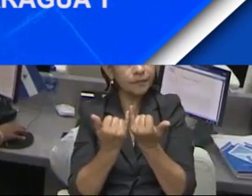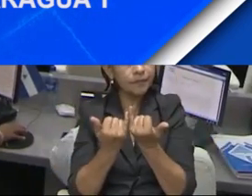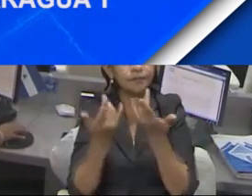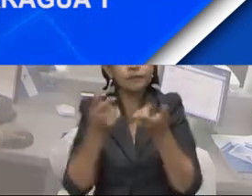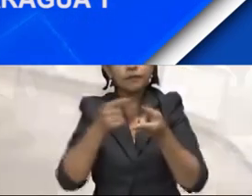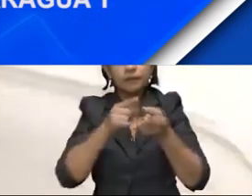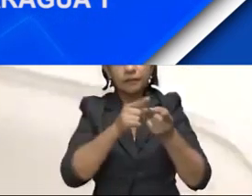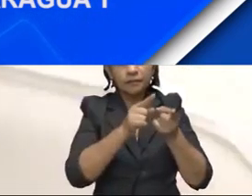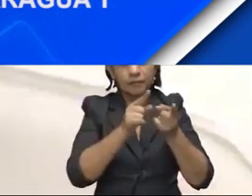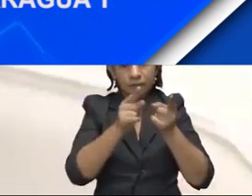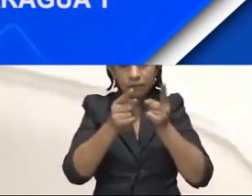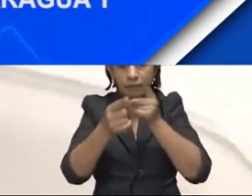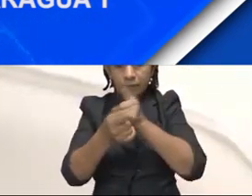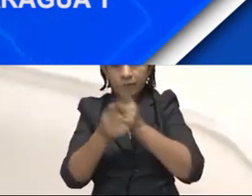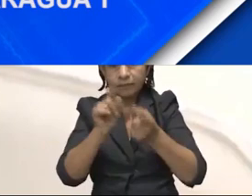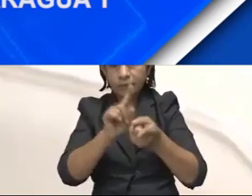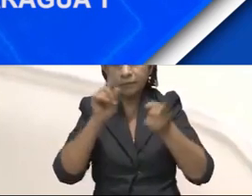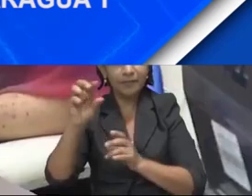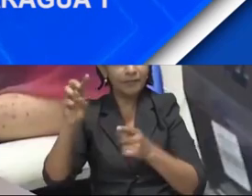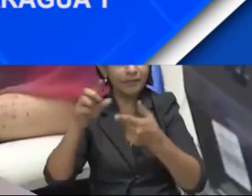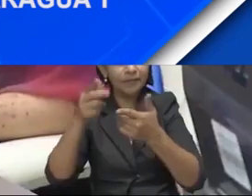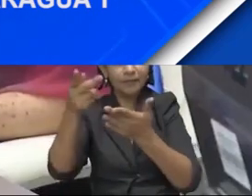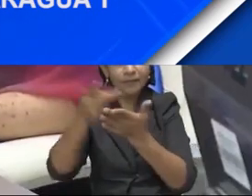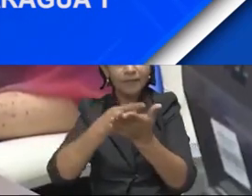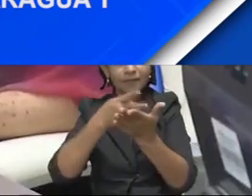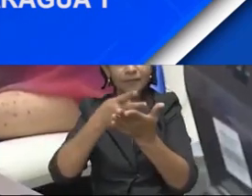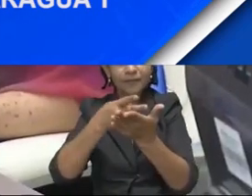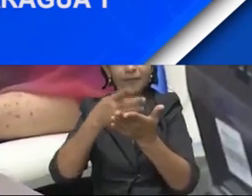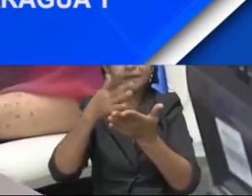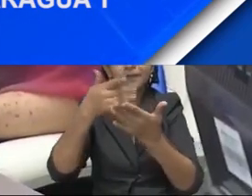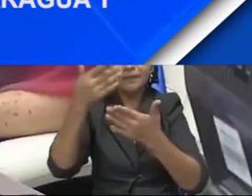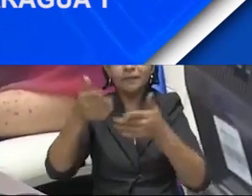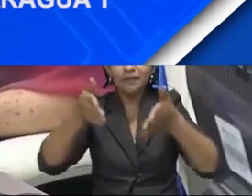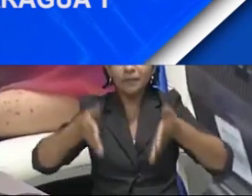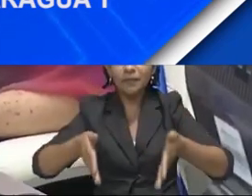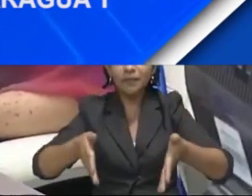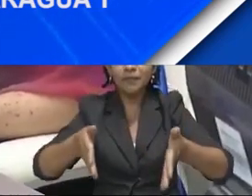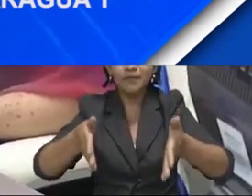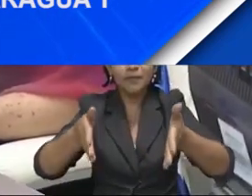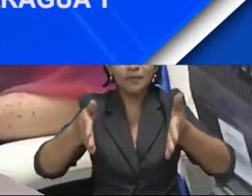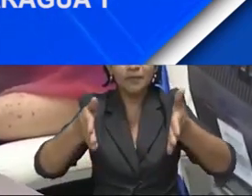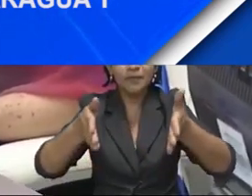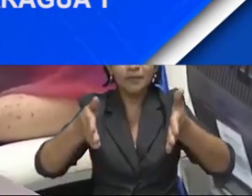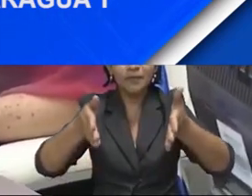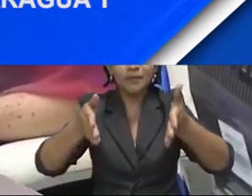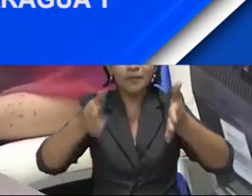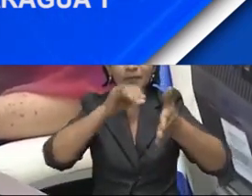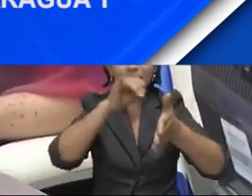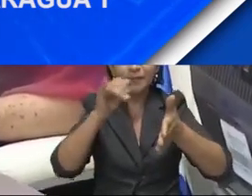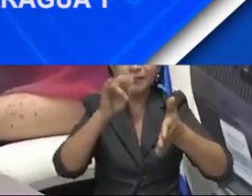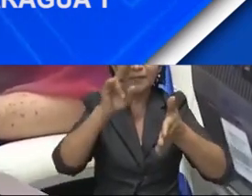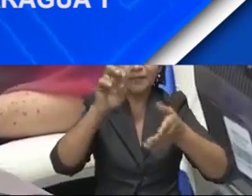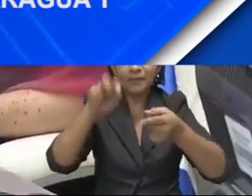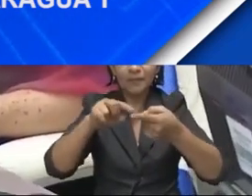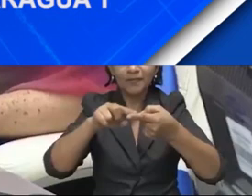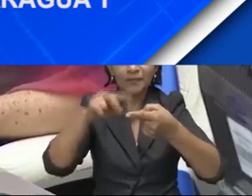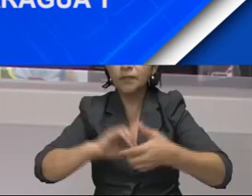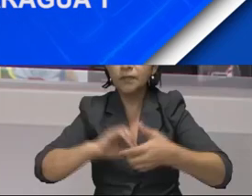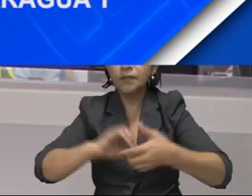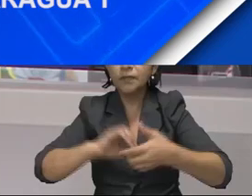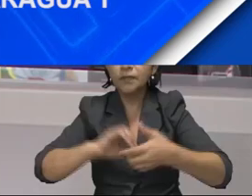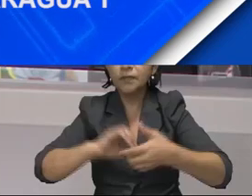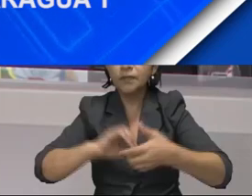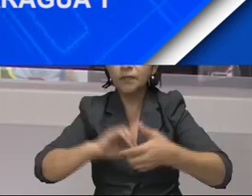sobre cooperación y asistencia mutua en materia aduanera. Este fue enviado por la Presidencia de la